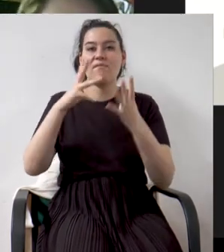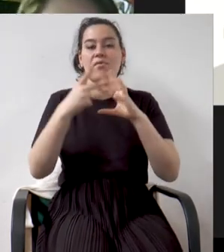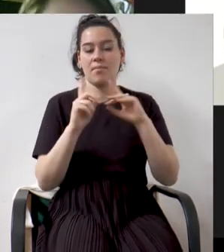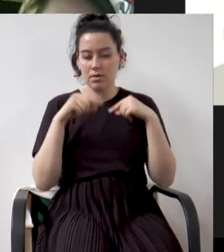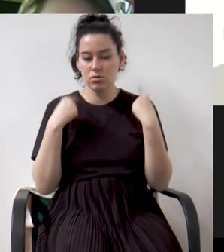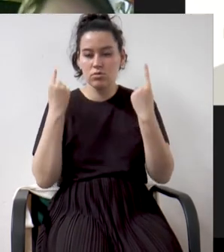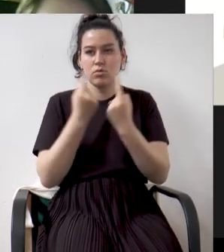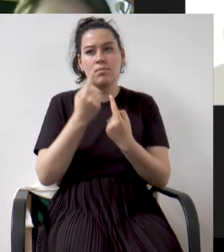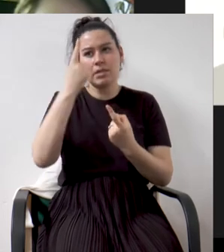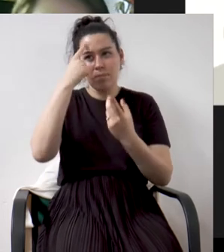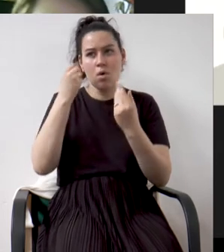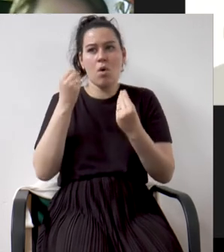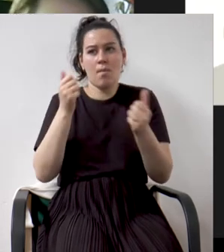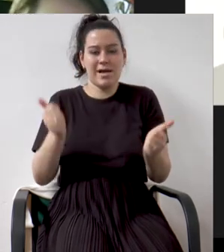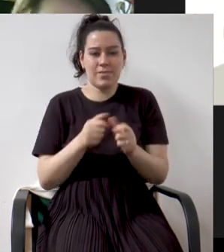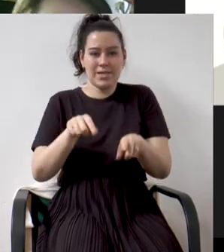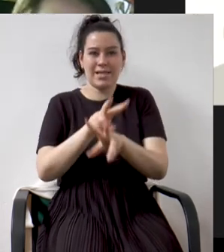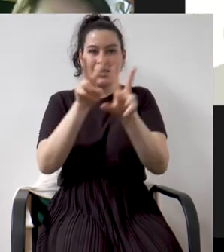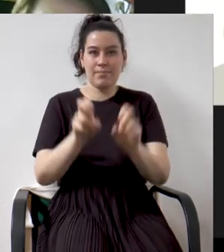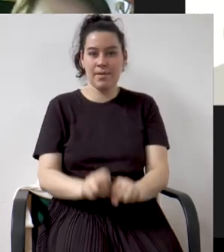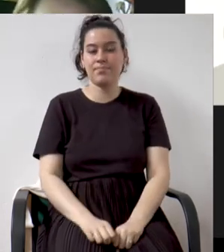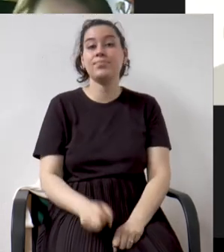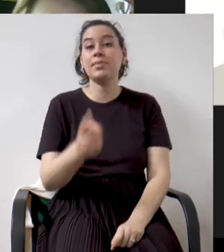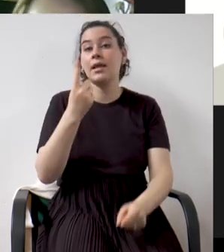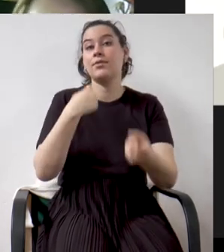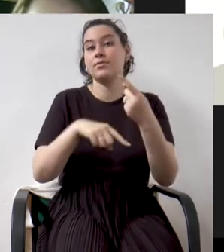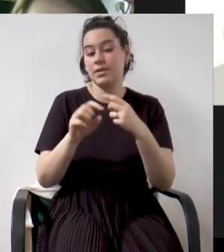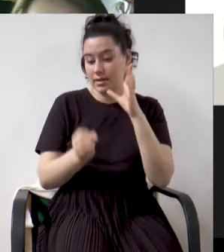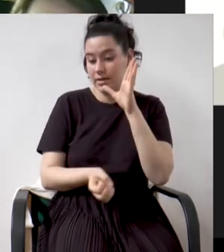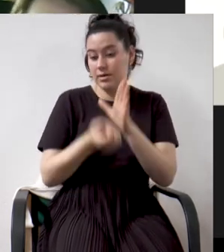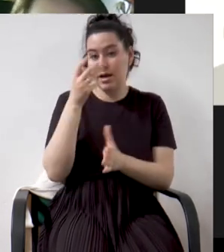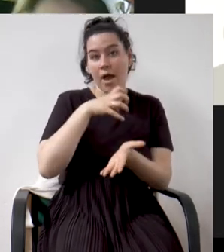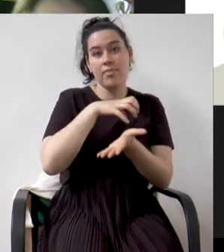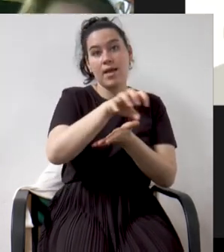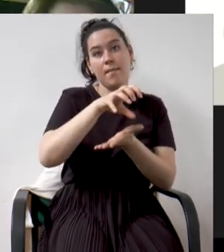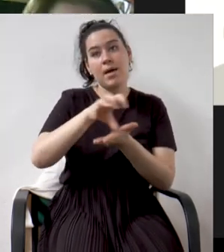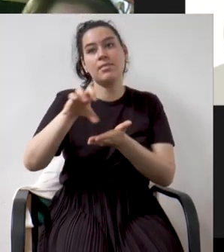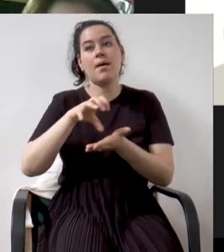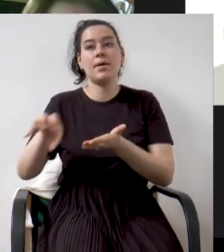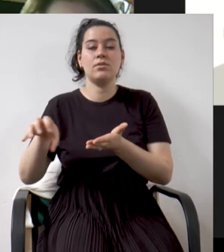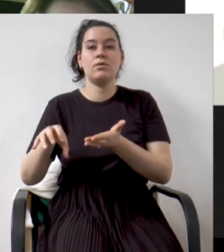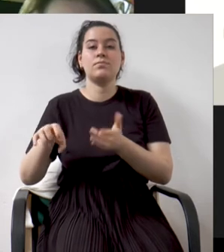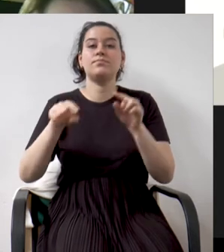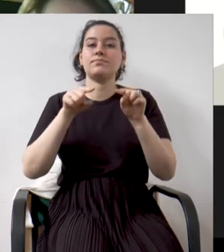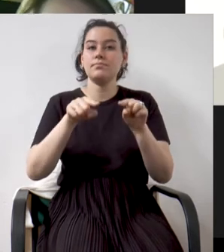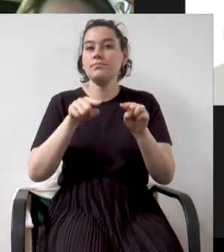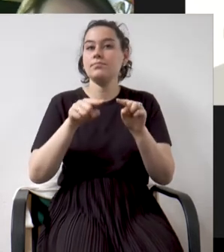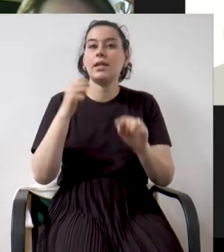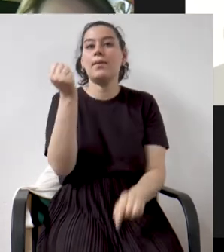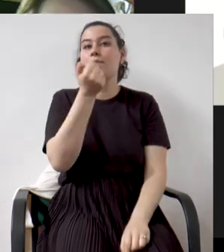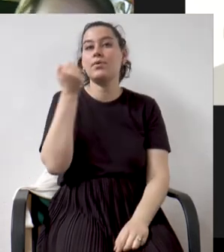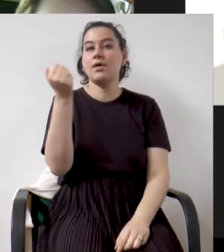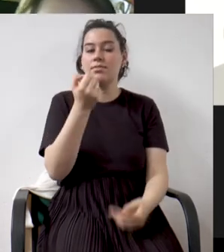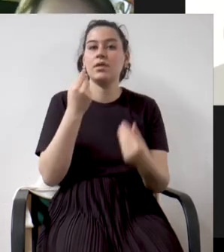pensando nosotros cómo organizamos el CEUR. Por tanto, la conformación de los departamentos es absolutamente importante y